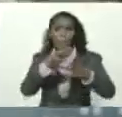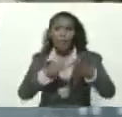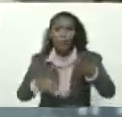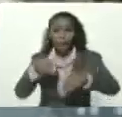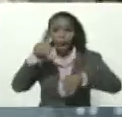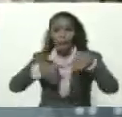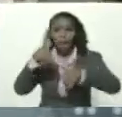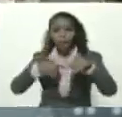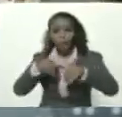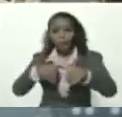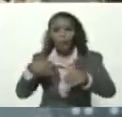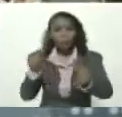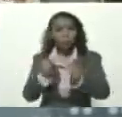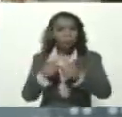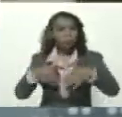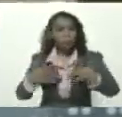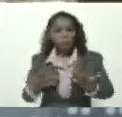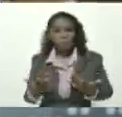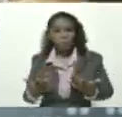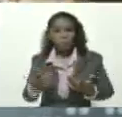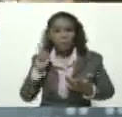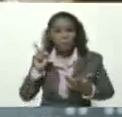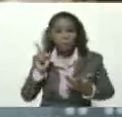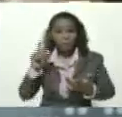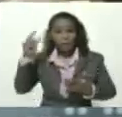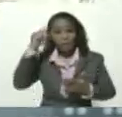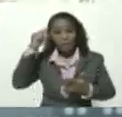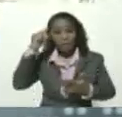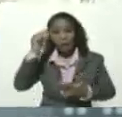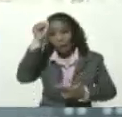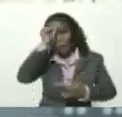electoral con que ese día domingo